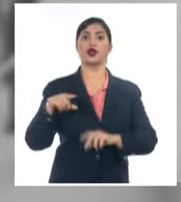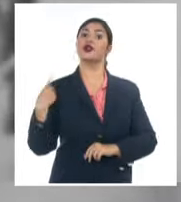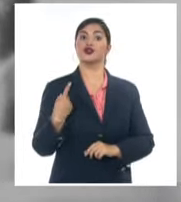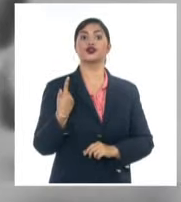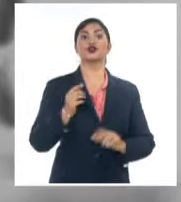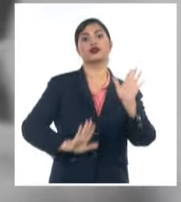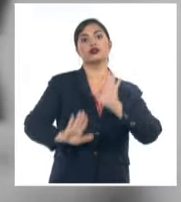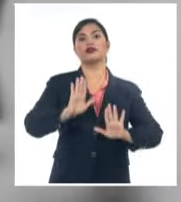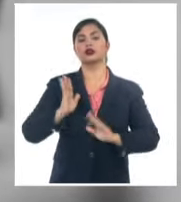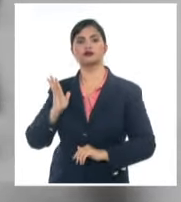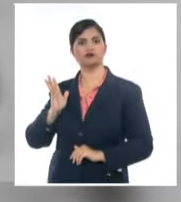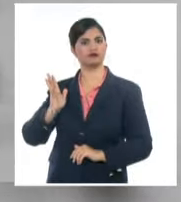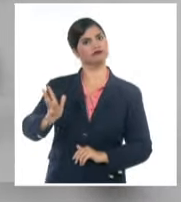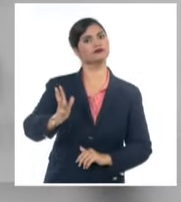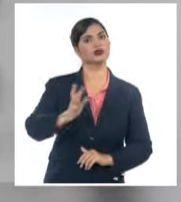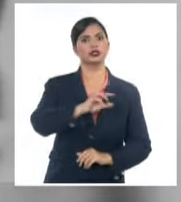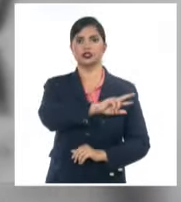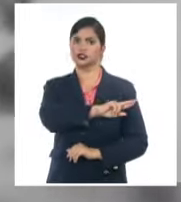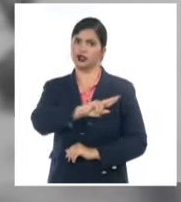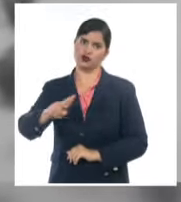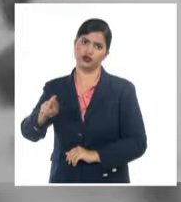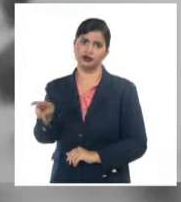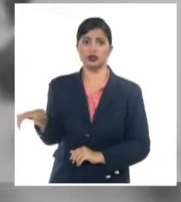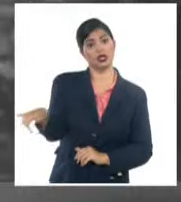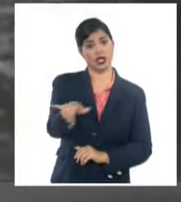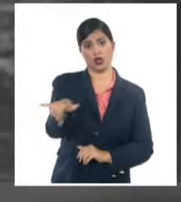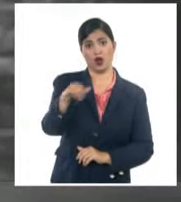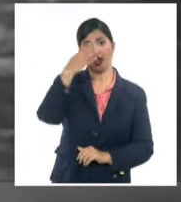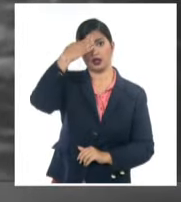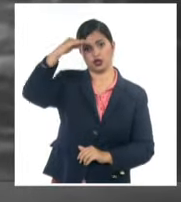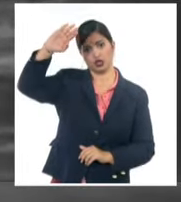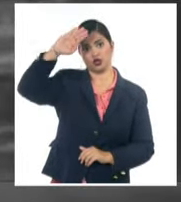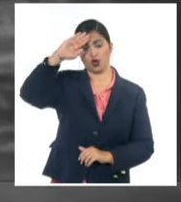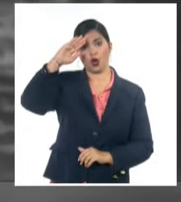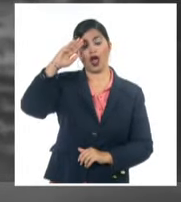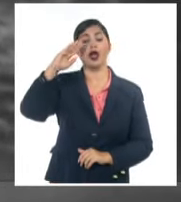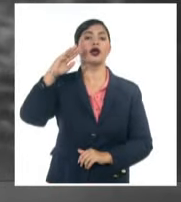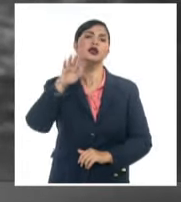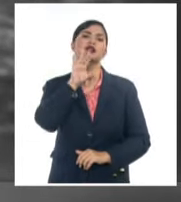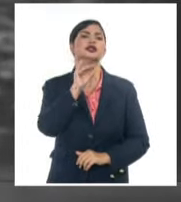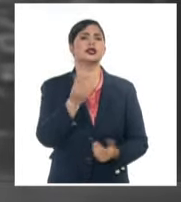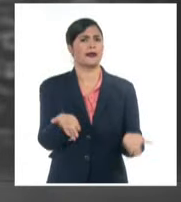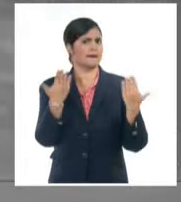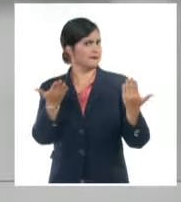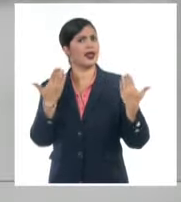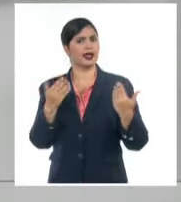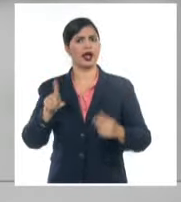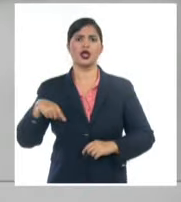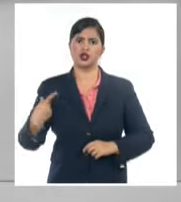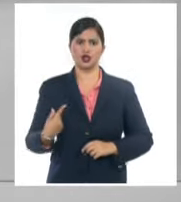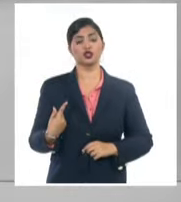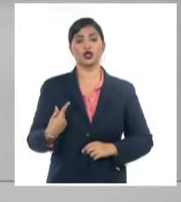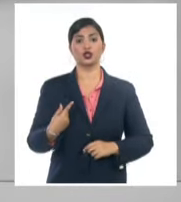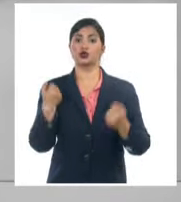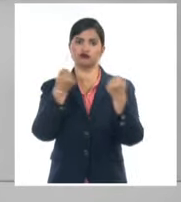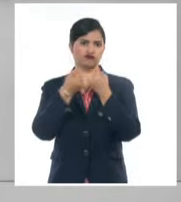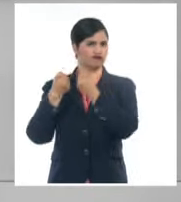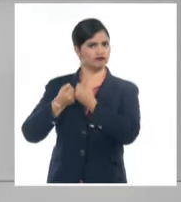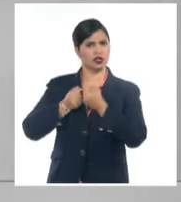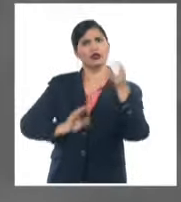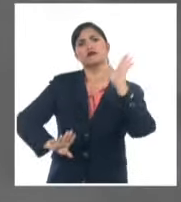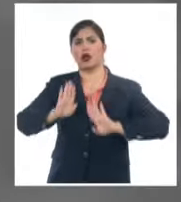al igual que ellos dieron su vida, vengan cuando vengan los